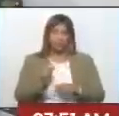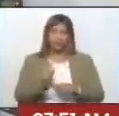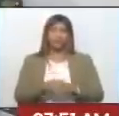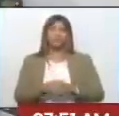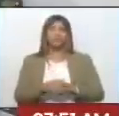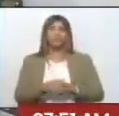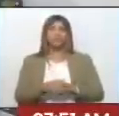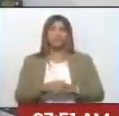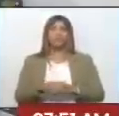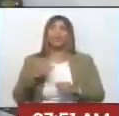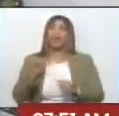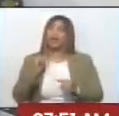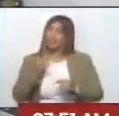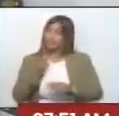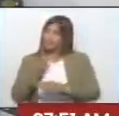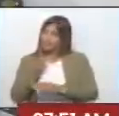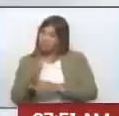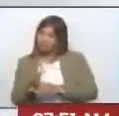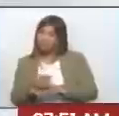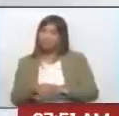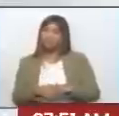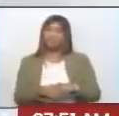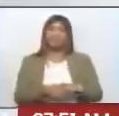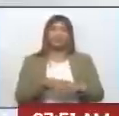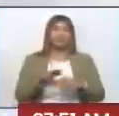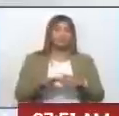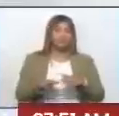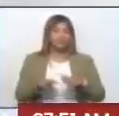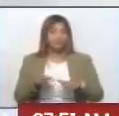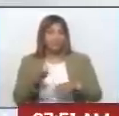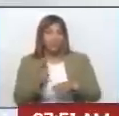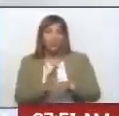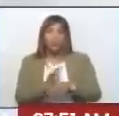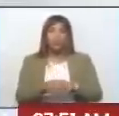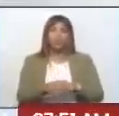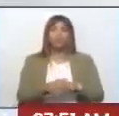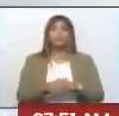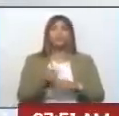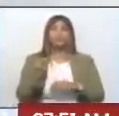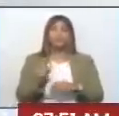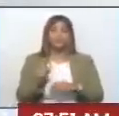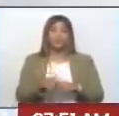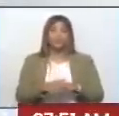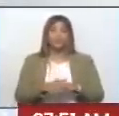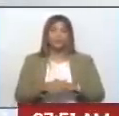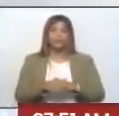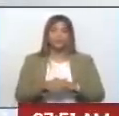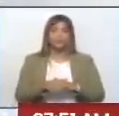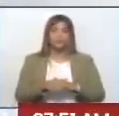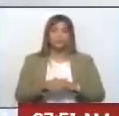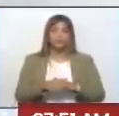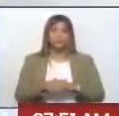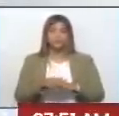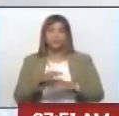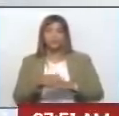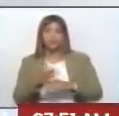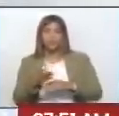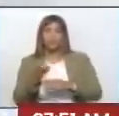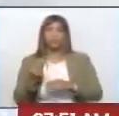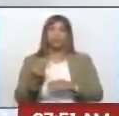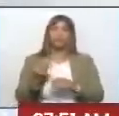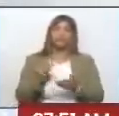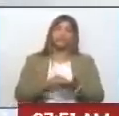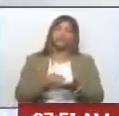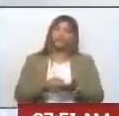no, hay que ir con paso cuidadoso en estas cosas, porque muchas veces